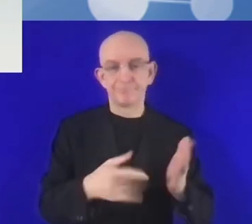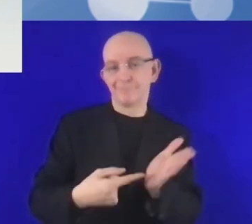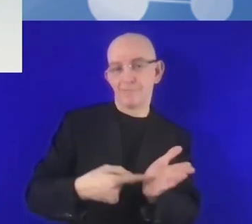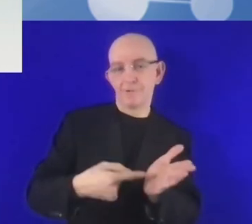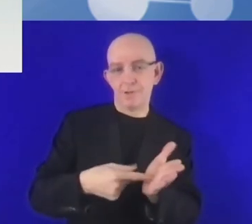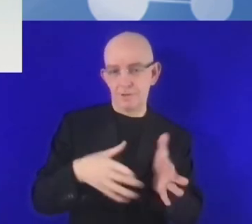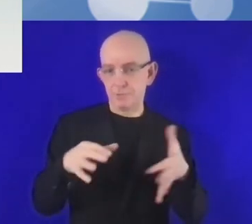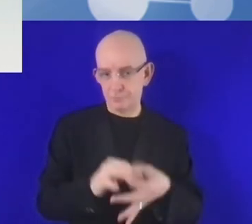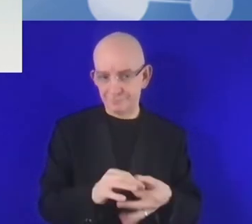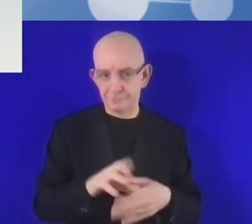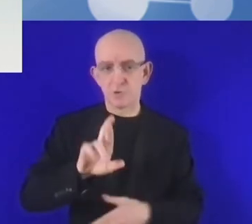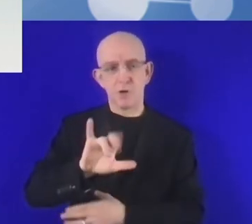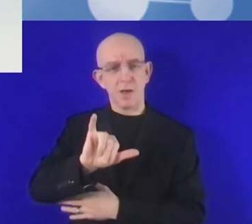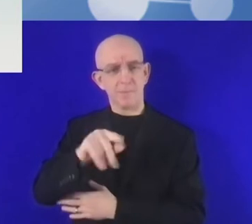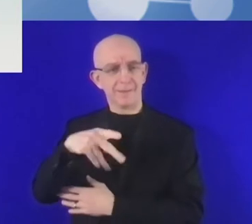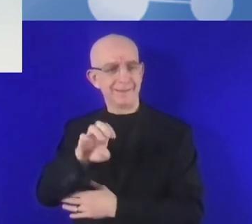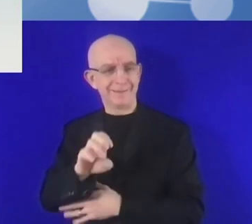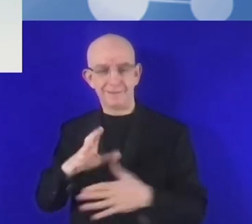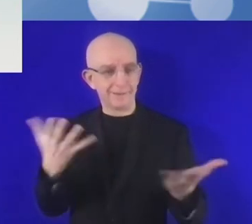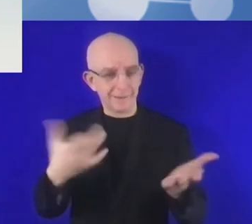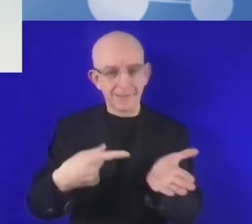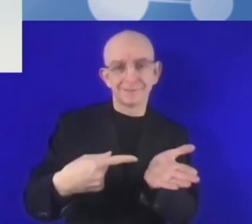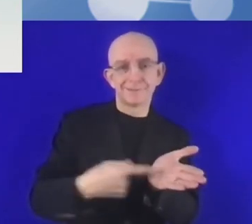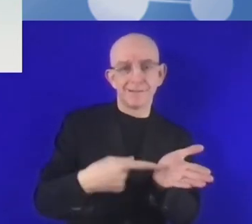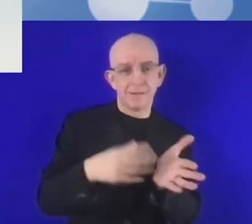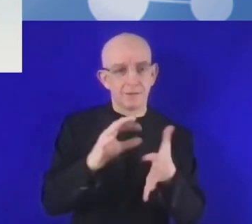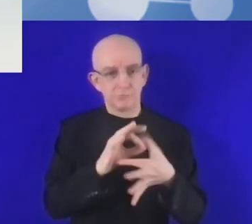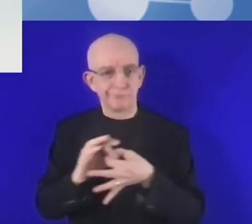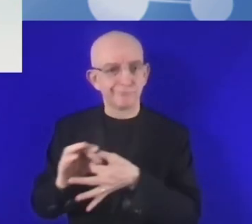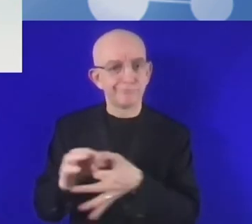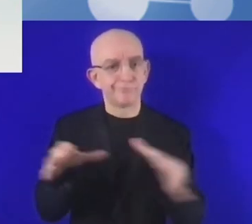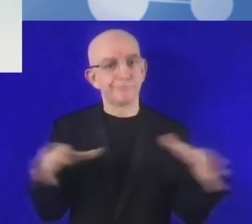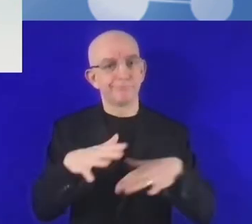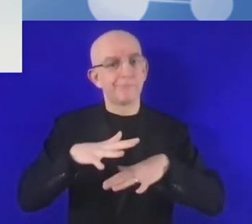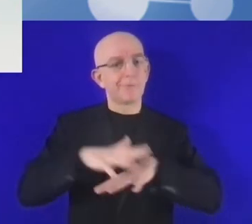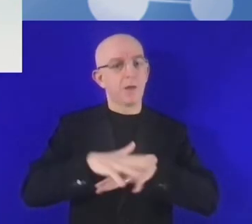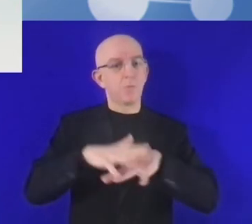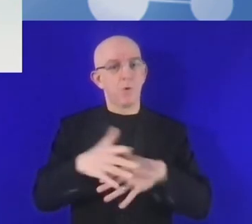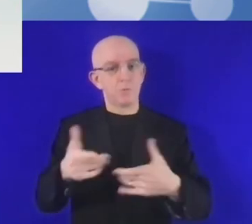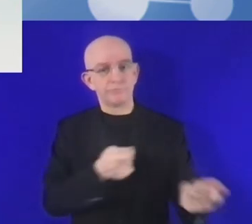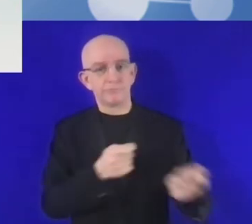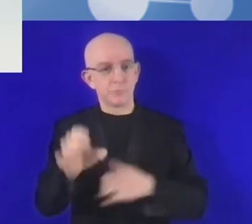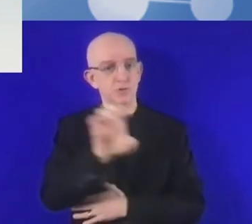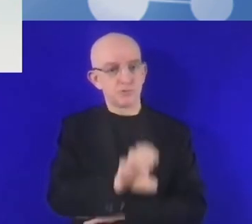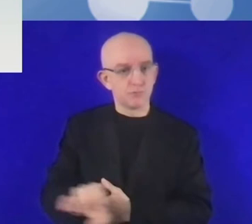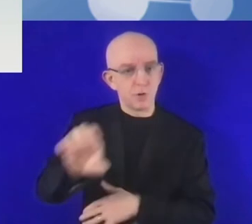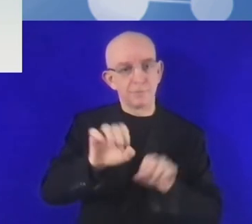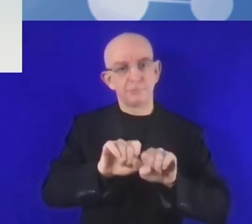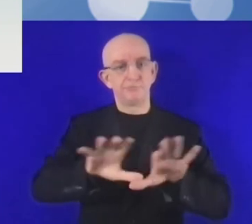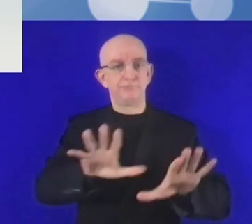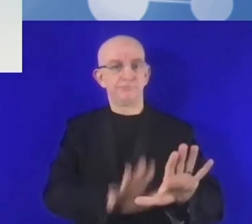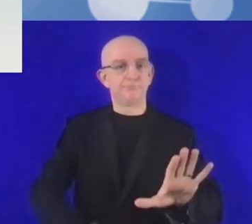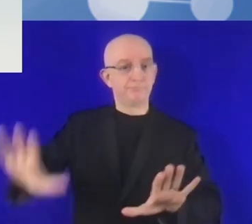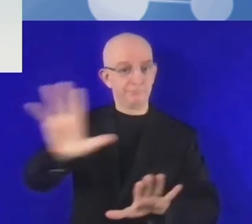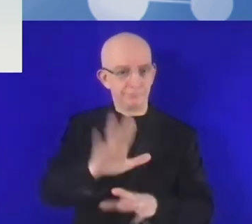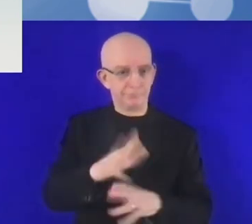comunidad técnica de Internet. RIPE es una organización que se ocupa de la coordinación técnica,